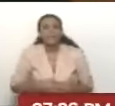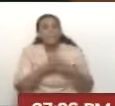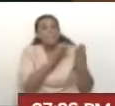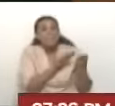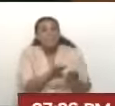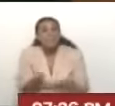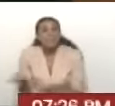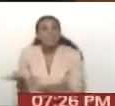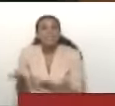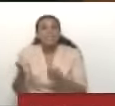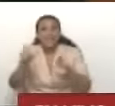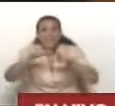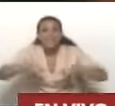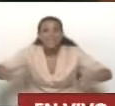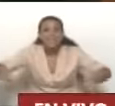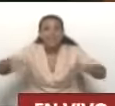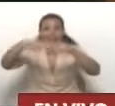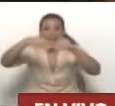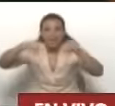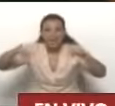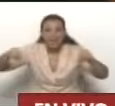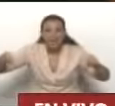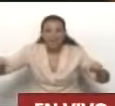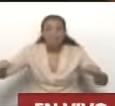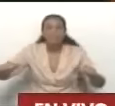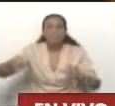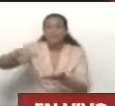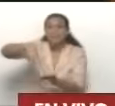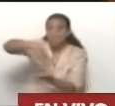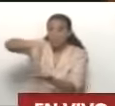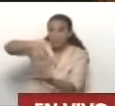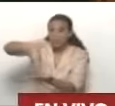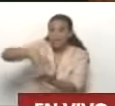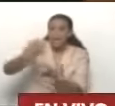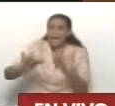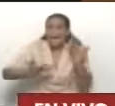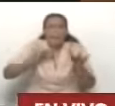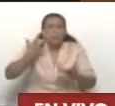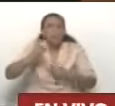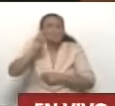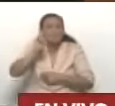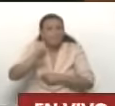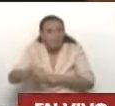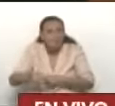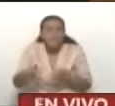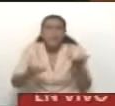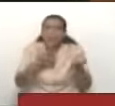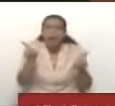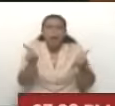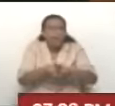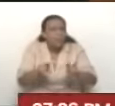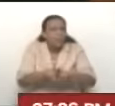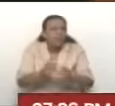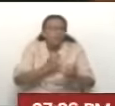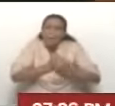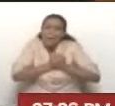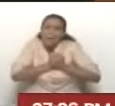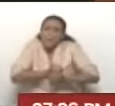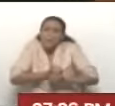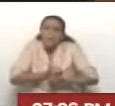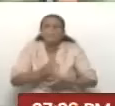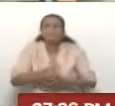Bienvenido a esta tierra de gracia que es esta tierra de Maturín, calurosa, pero también así como el calor, lleno de amor